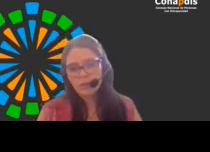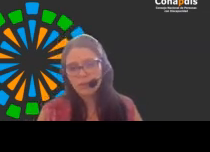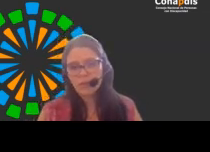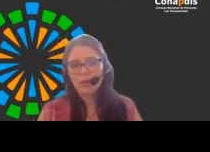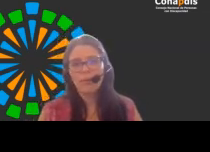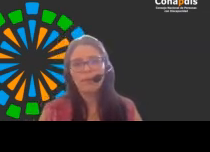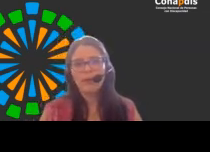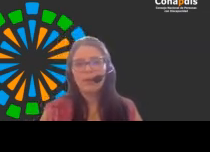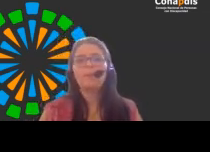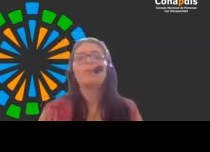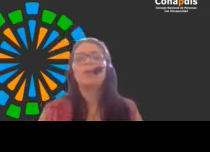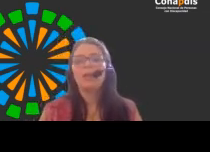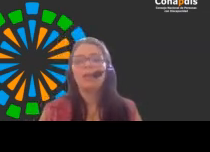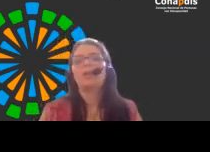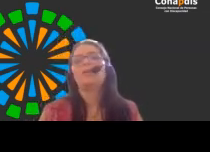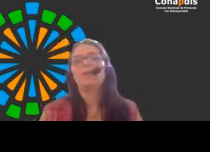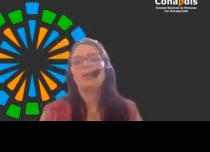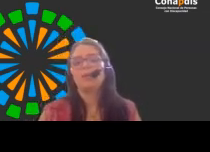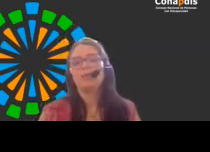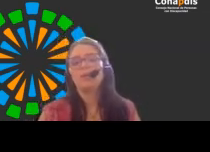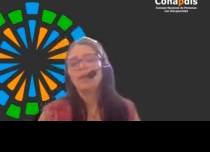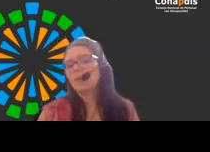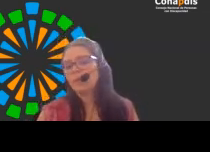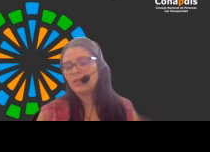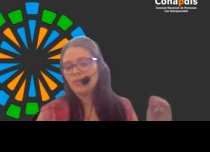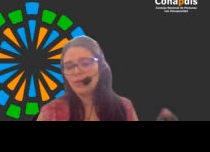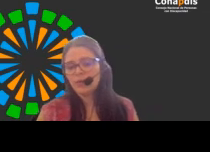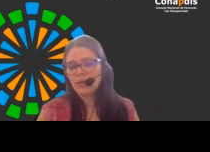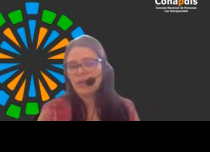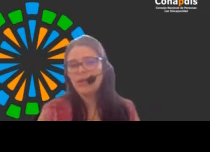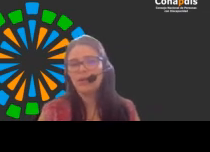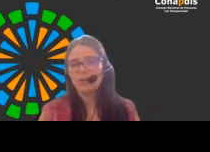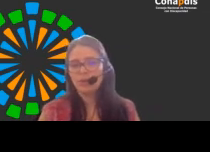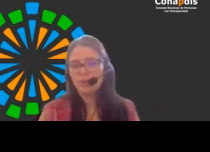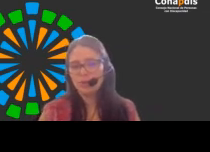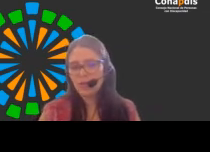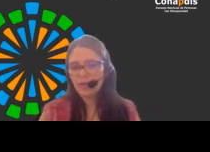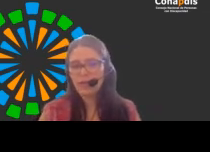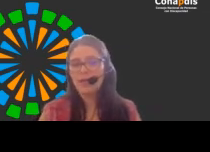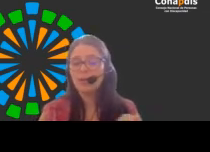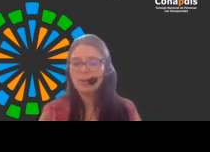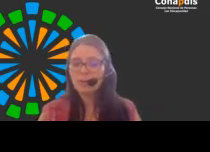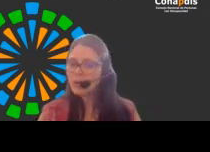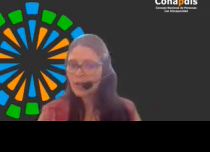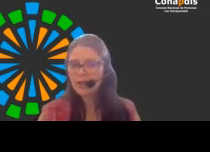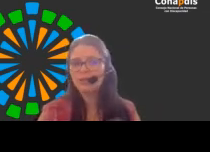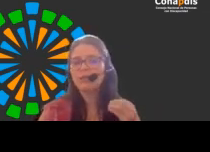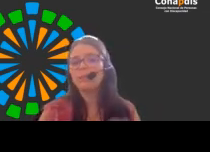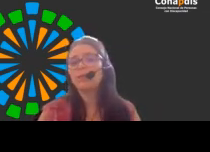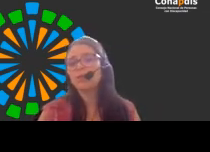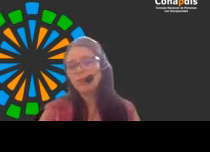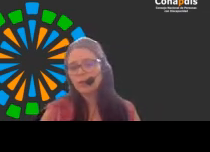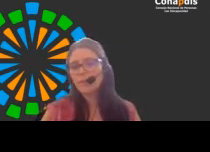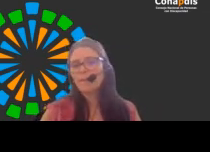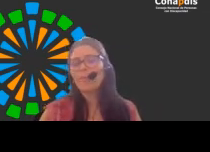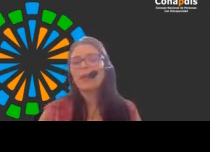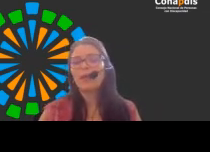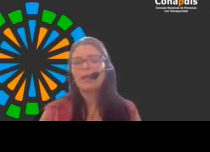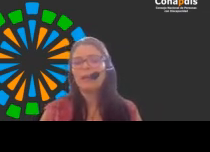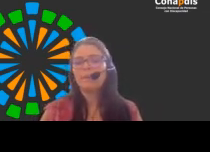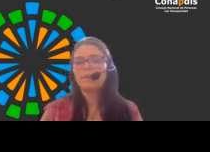importantísimos como por ejemplo que en la región Pacífico central choro Ortega y brunca es donde